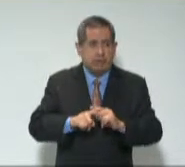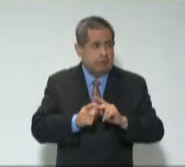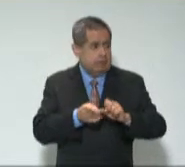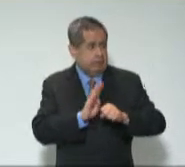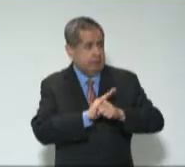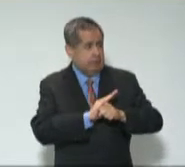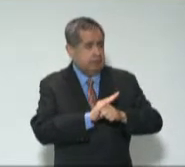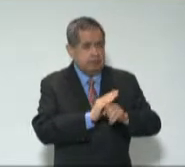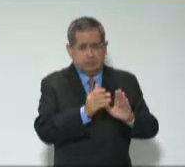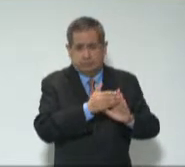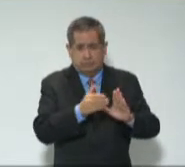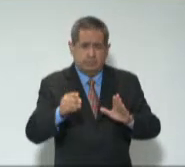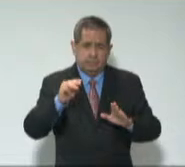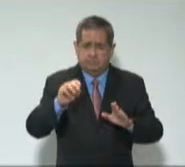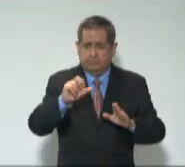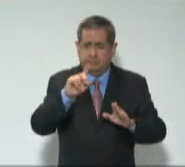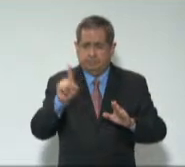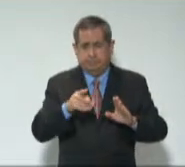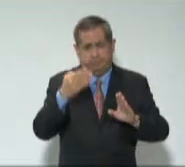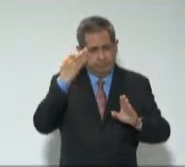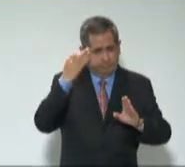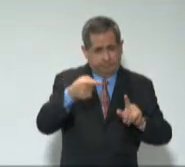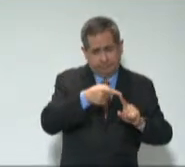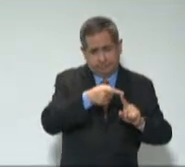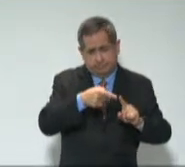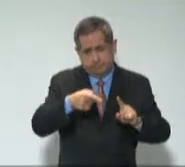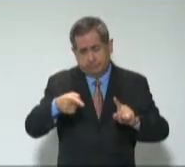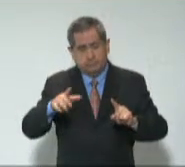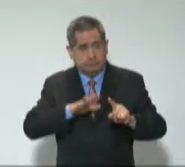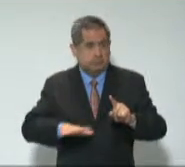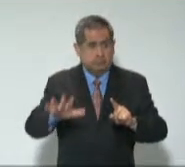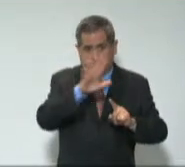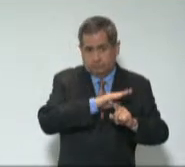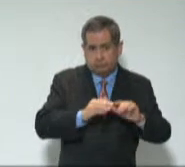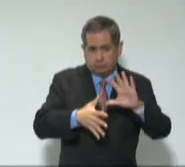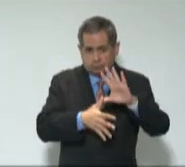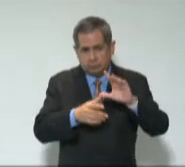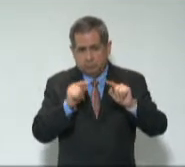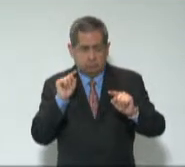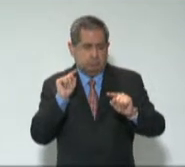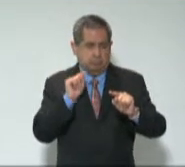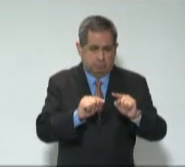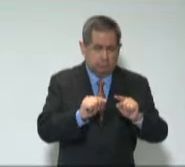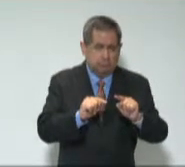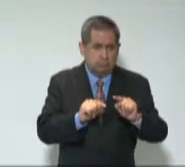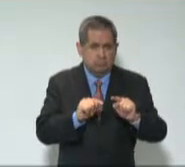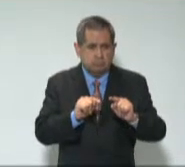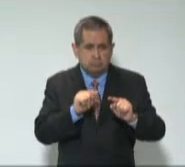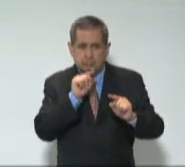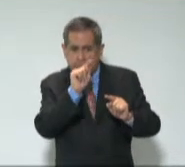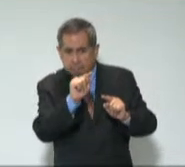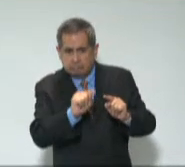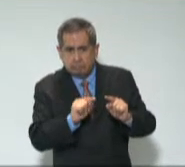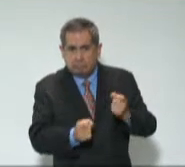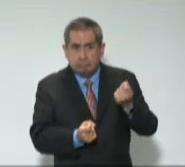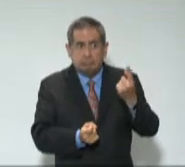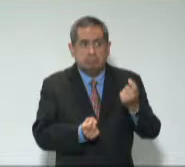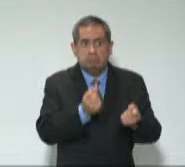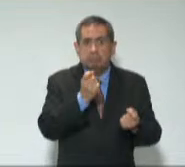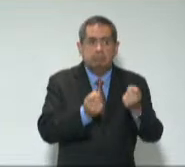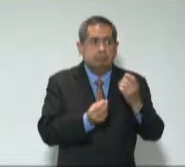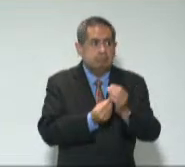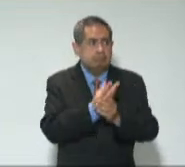supuesto marzo Cuando comienza en nuestra región ya con con el señal de de casos y que ha